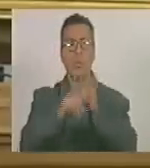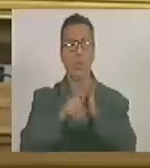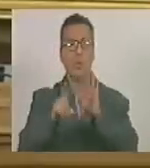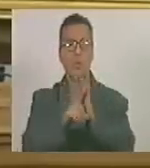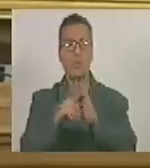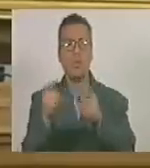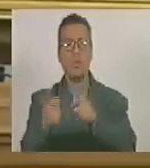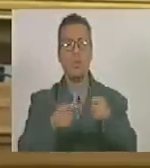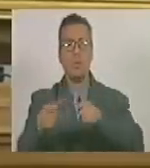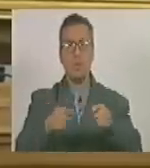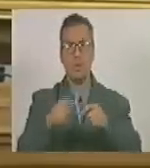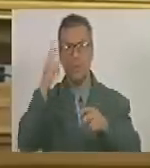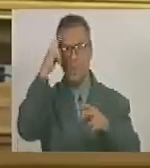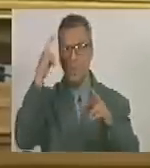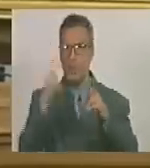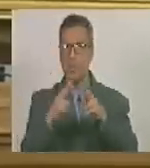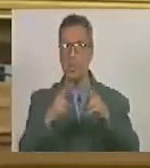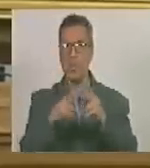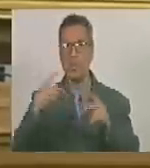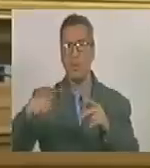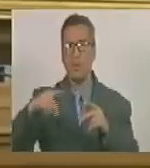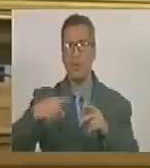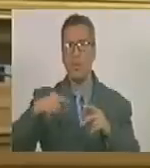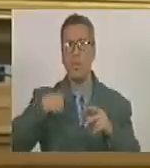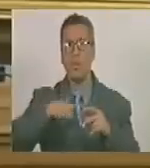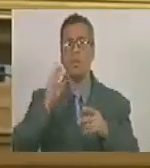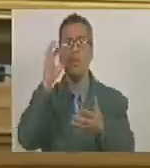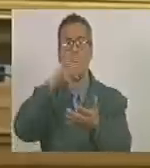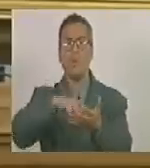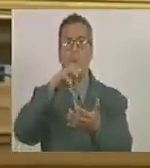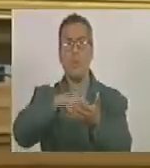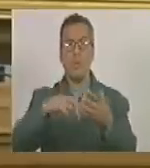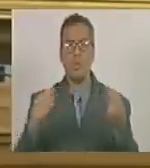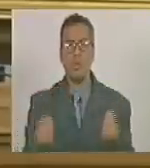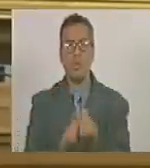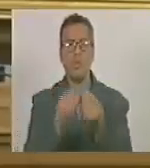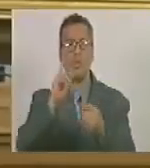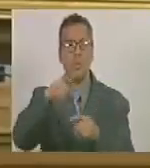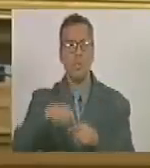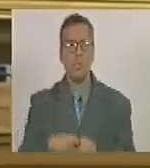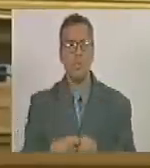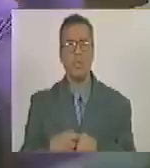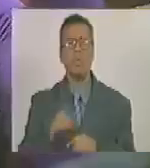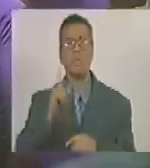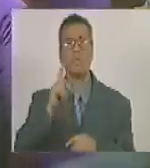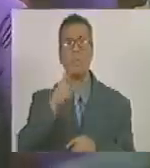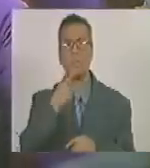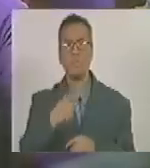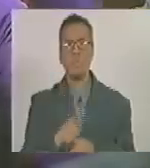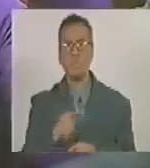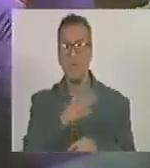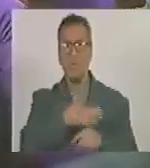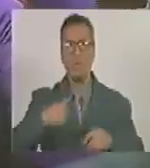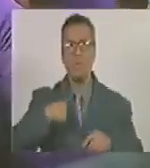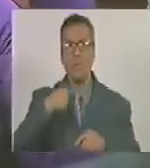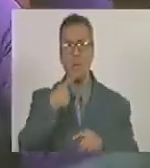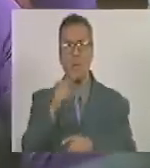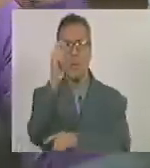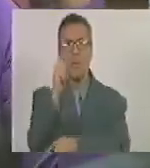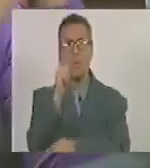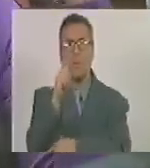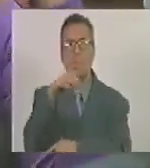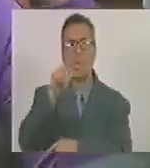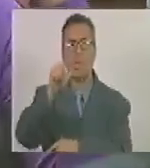para el Trato Digno y Reconocimiento de los Derechos de los Animales de Compañía. En consecuencia, quisiera pedirle, diputada